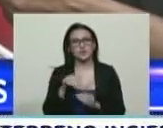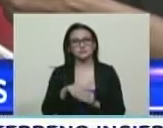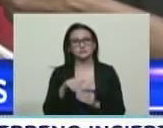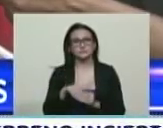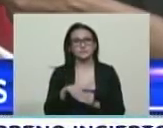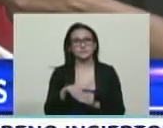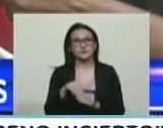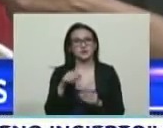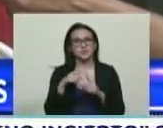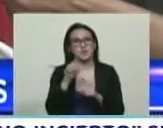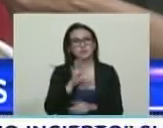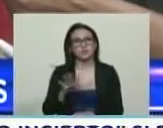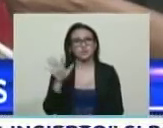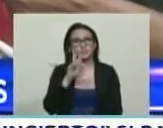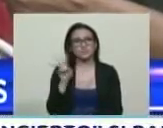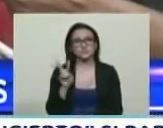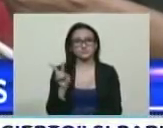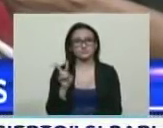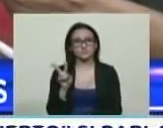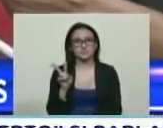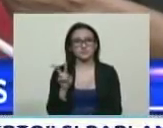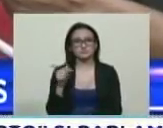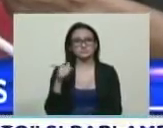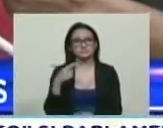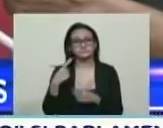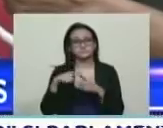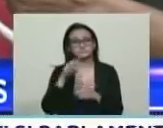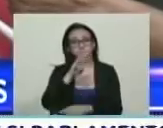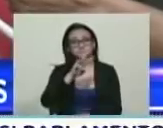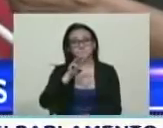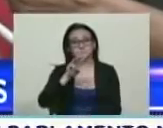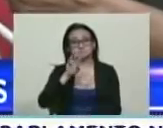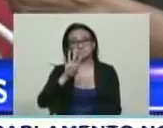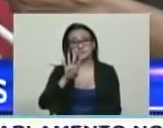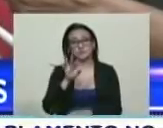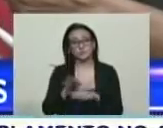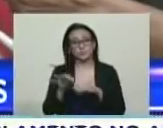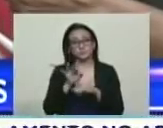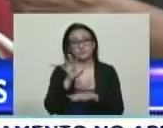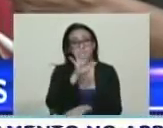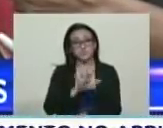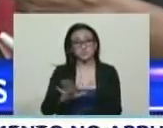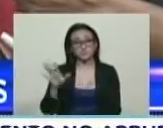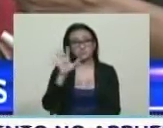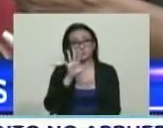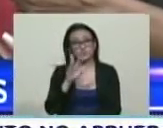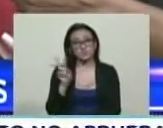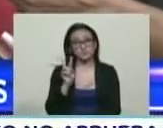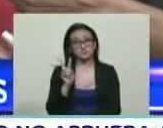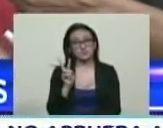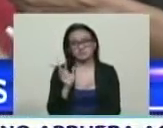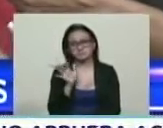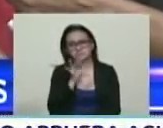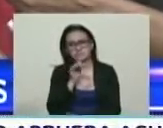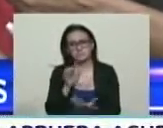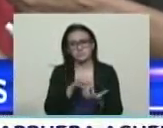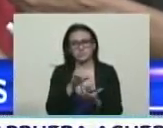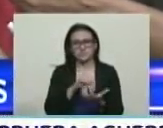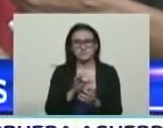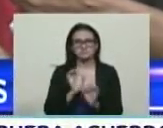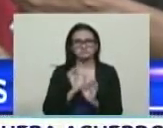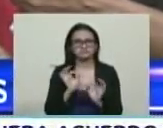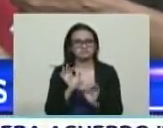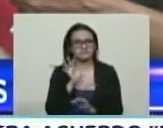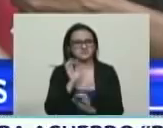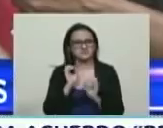como el resto de Venezuela. Hoy se están haciendo en los otros 334 municipios. de Venezuela, sin ningún tipo de inconveniente, sin ningún tipo